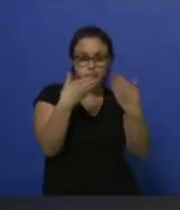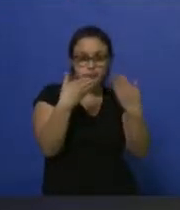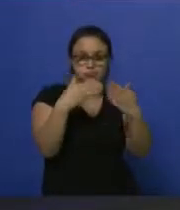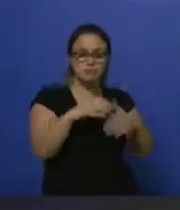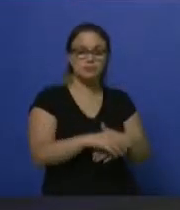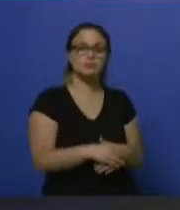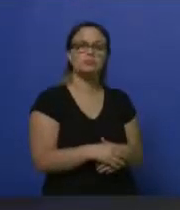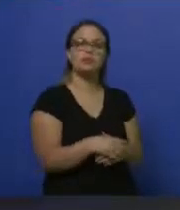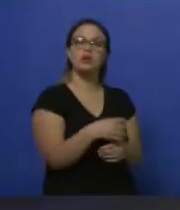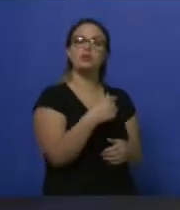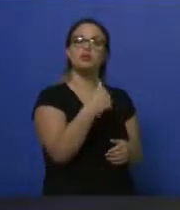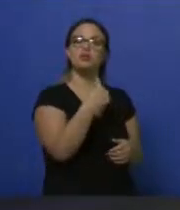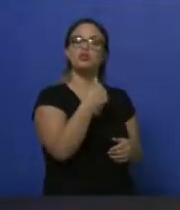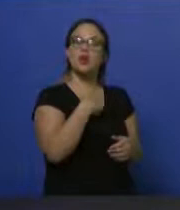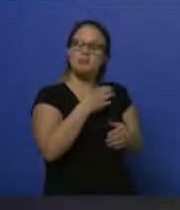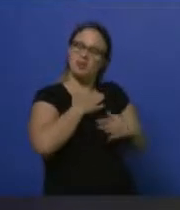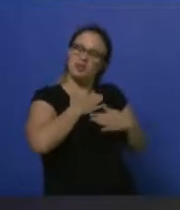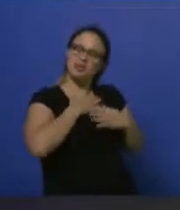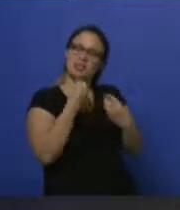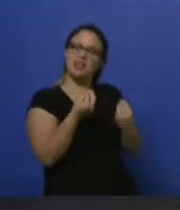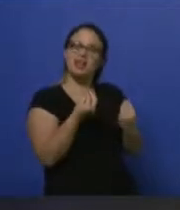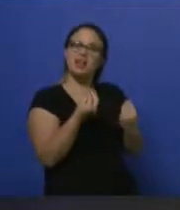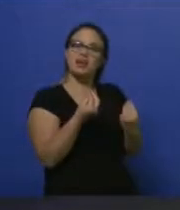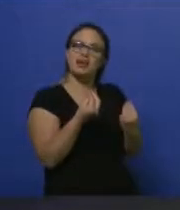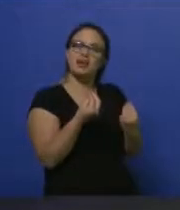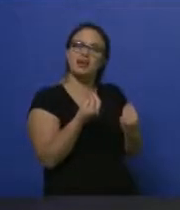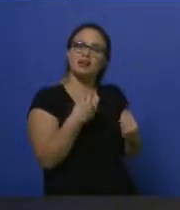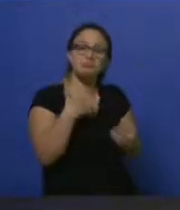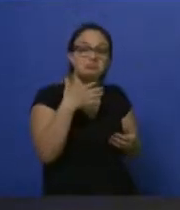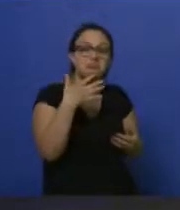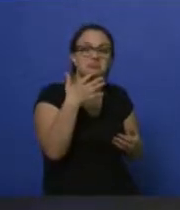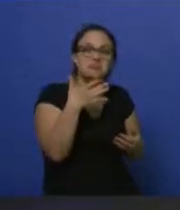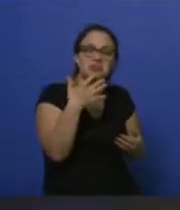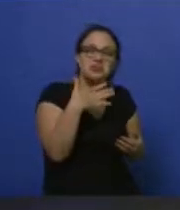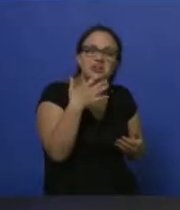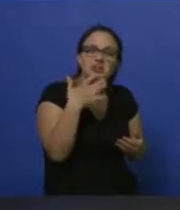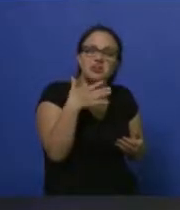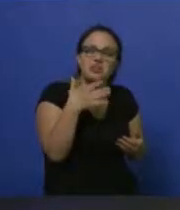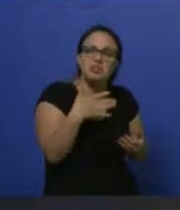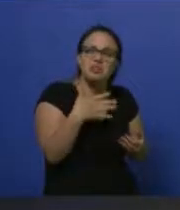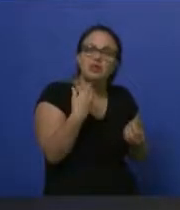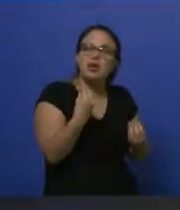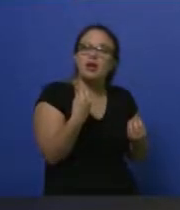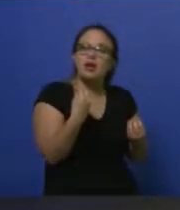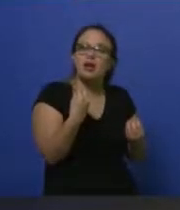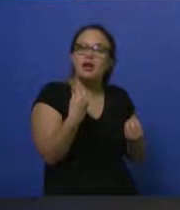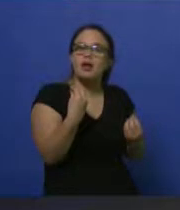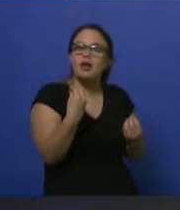En lo personal, yo soy de los que entiendo, y creo que así debe ser, para eso está hecha la ley, que la ley